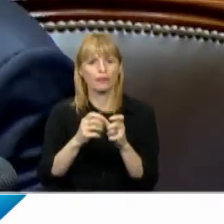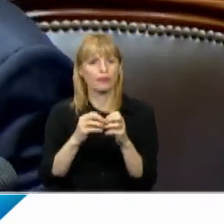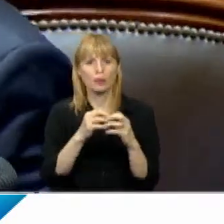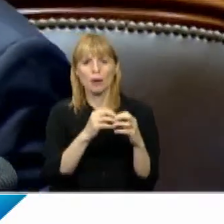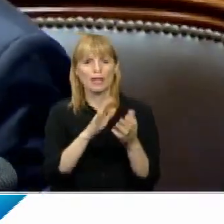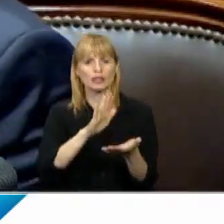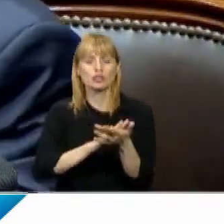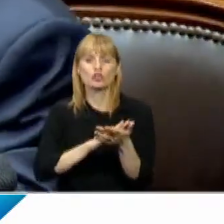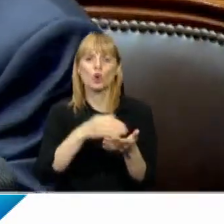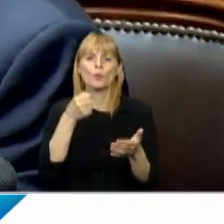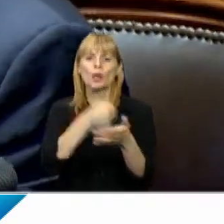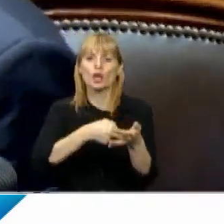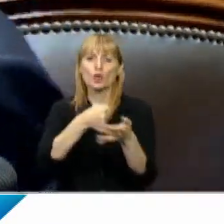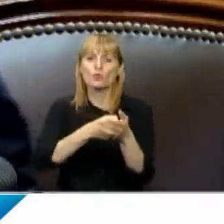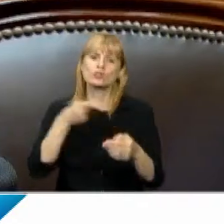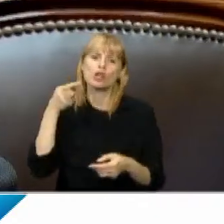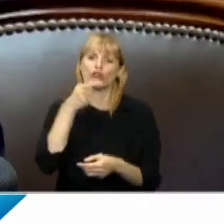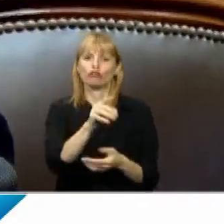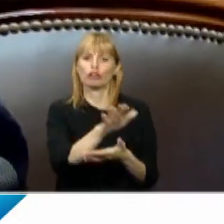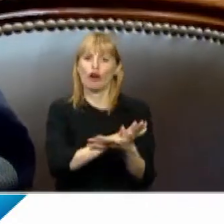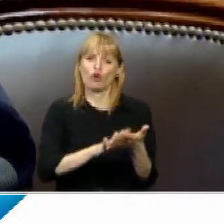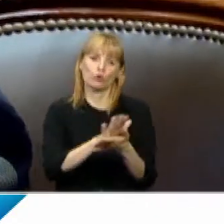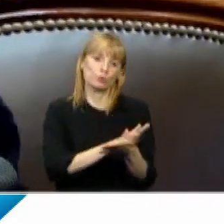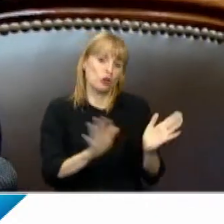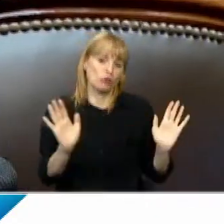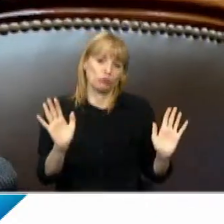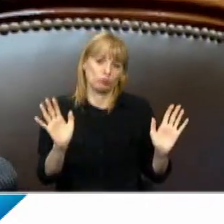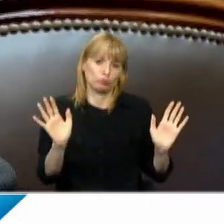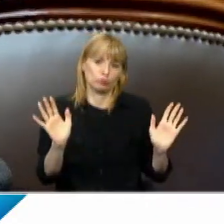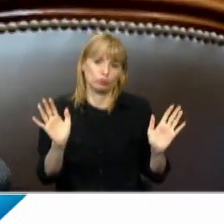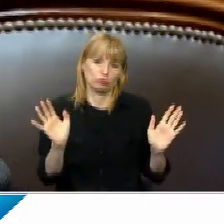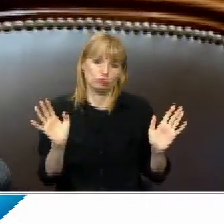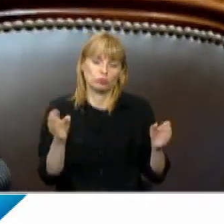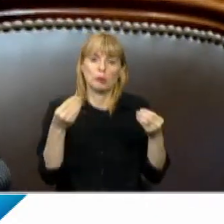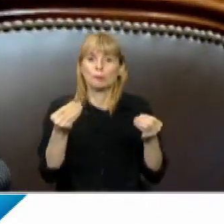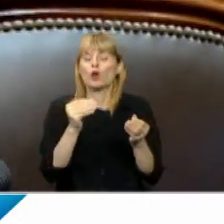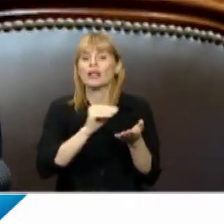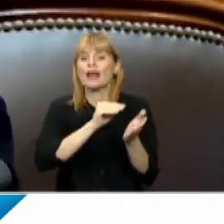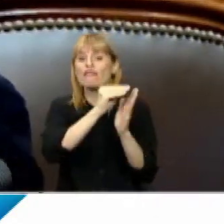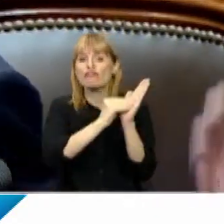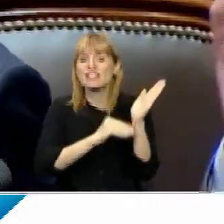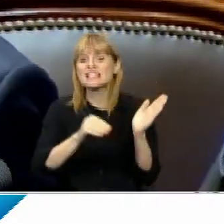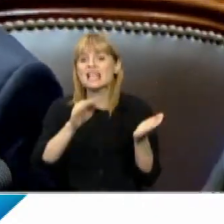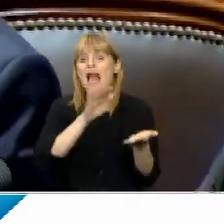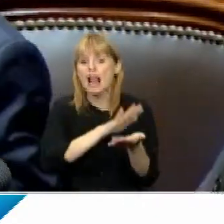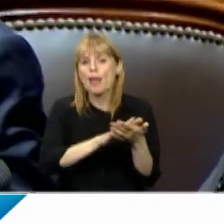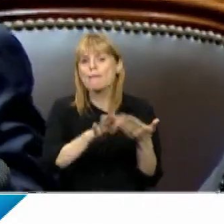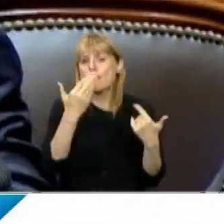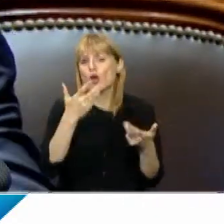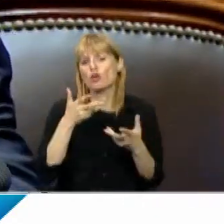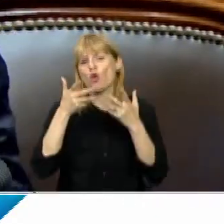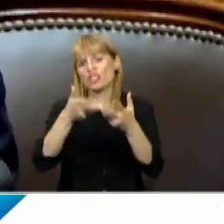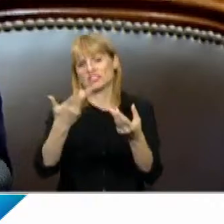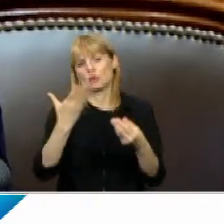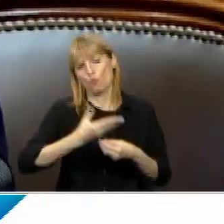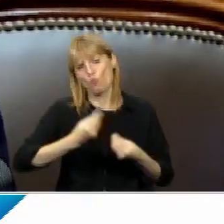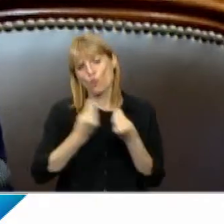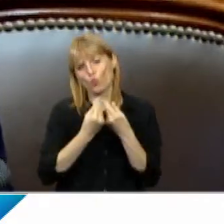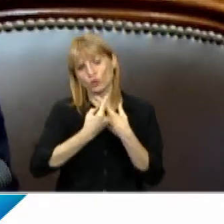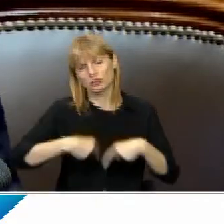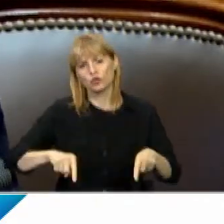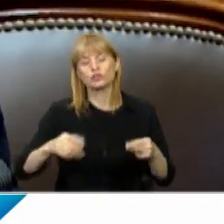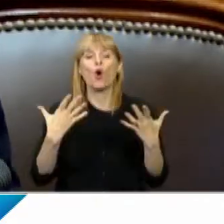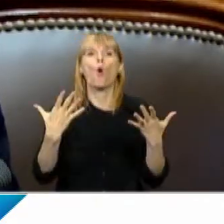sobre la lucha contra la corrupción, ¿no? En definitiva, porque de ficha limpia podemos decir un montón de cosas. Obviamente la coalición